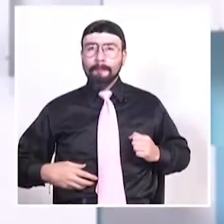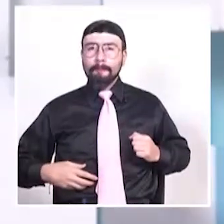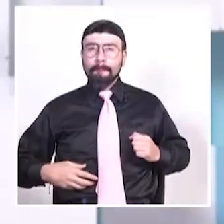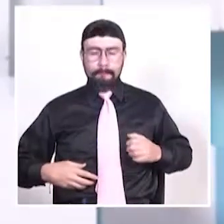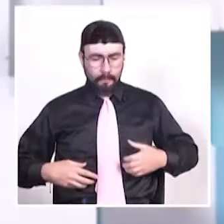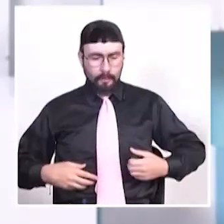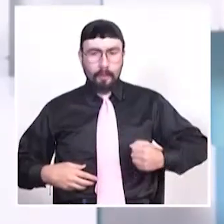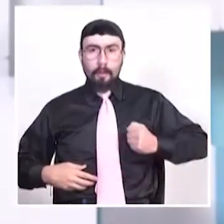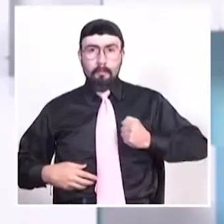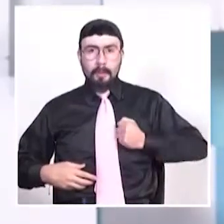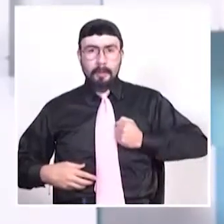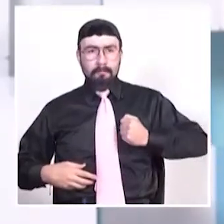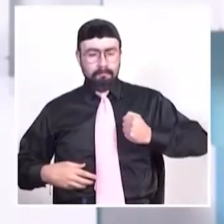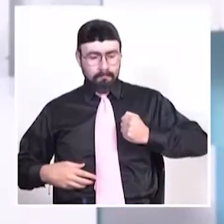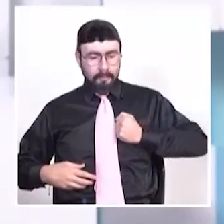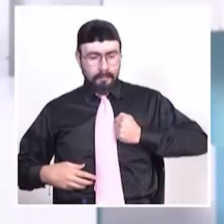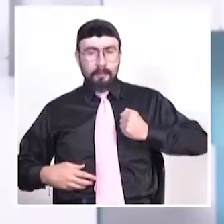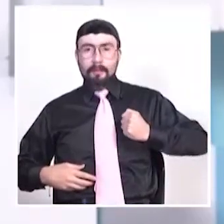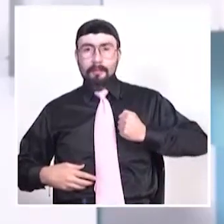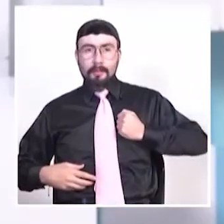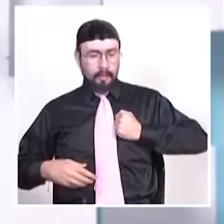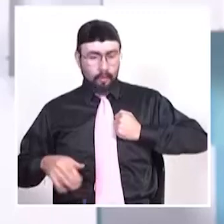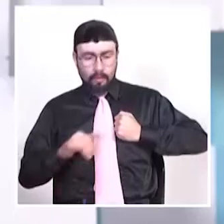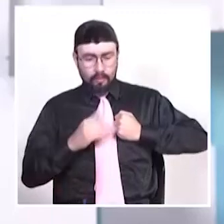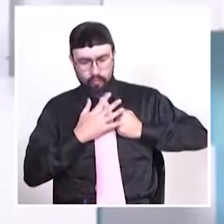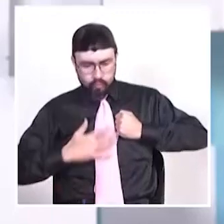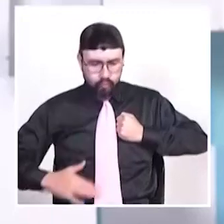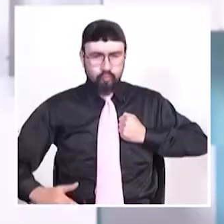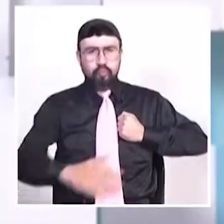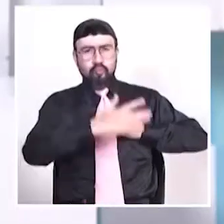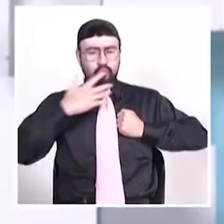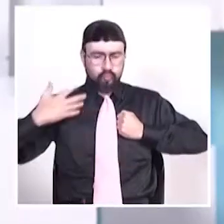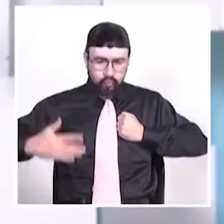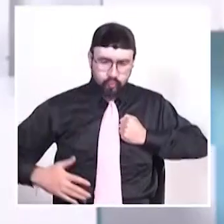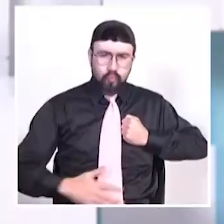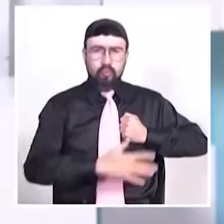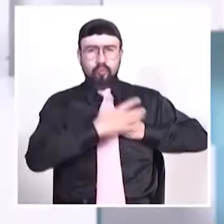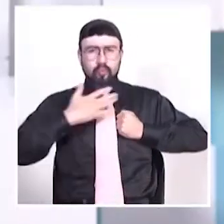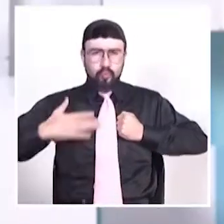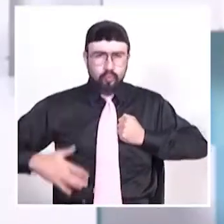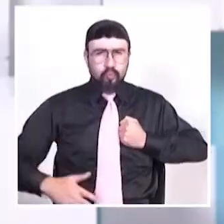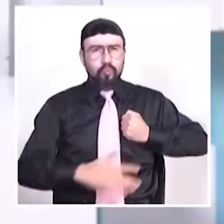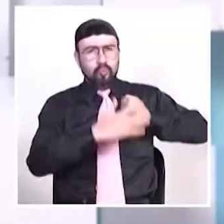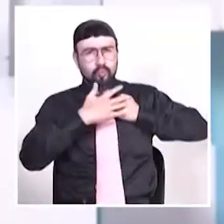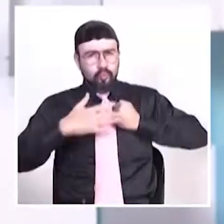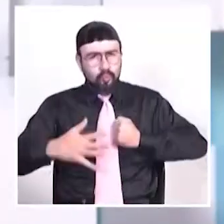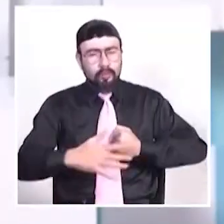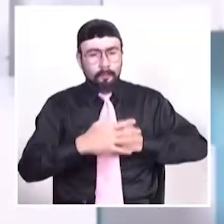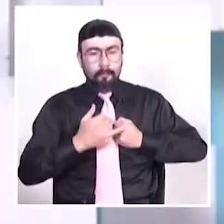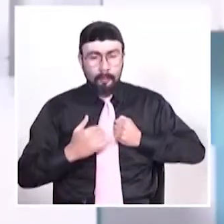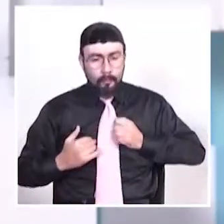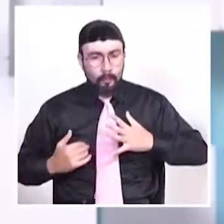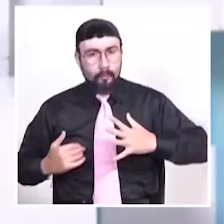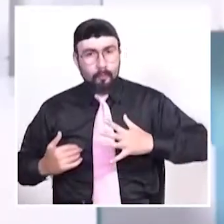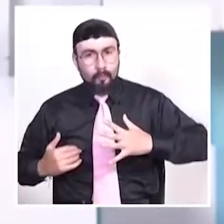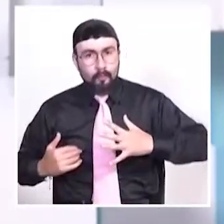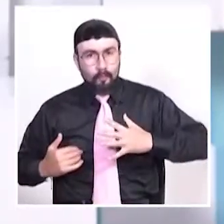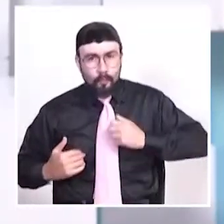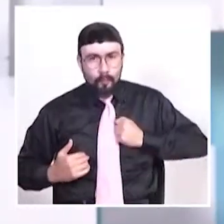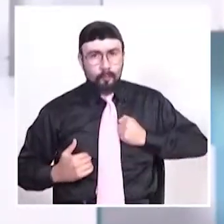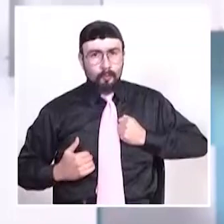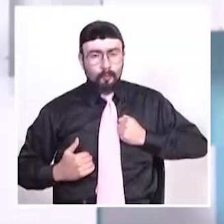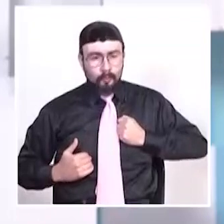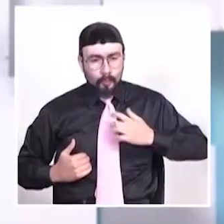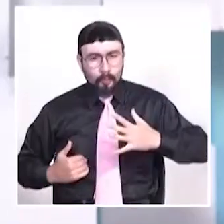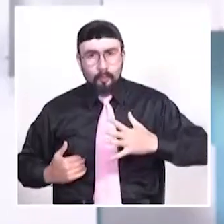ese corazón que actúa como bomba, que lo que hace es tener unos movimientos de sístole y de diástole, es